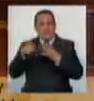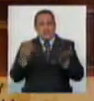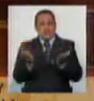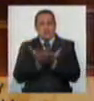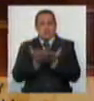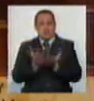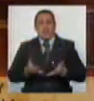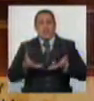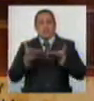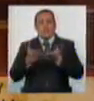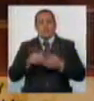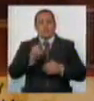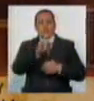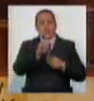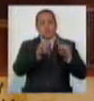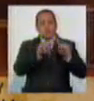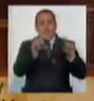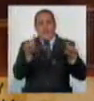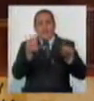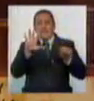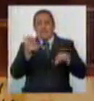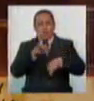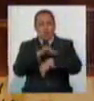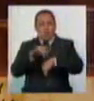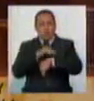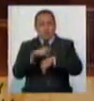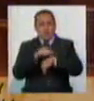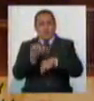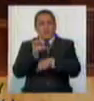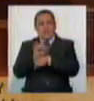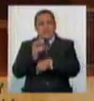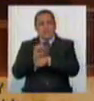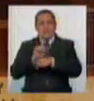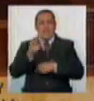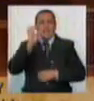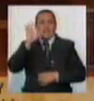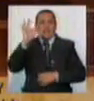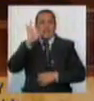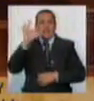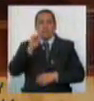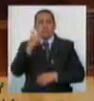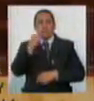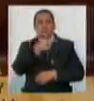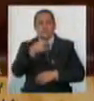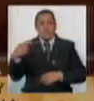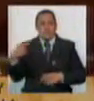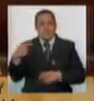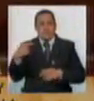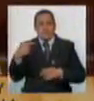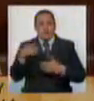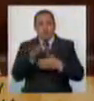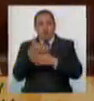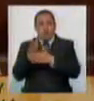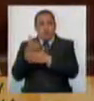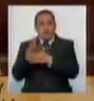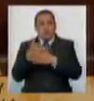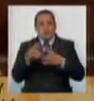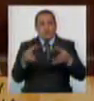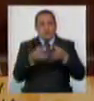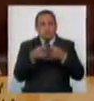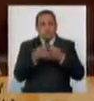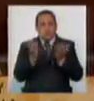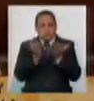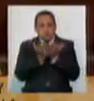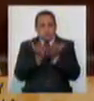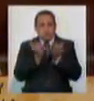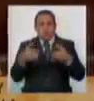incrementado de 2 a 5 horas las horas de enseñanza de inglés por semana, combinando sesiones presenciales con